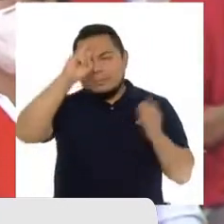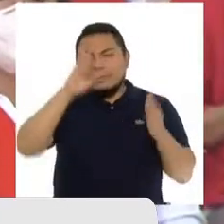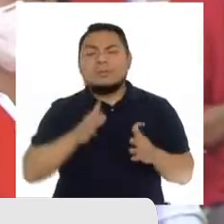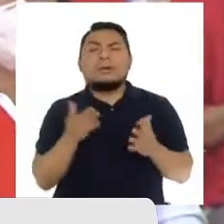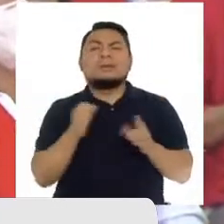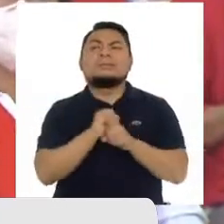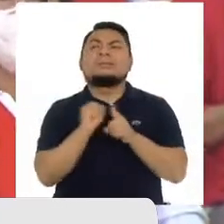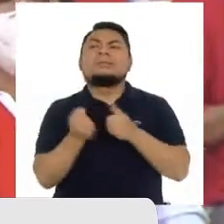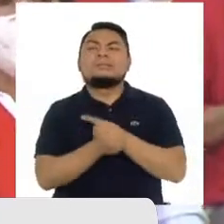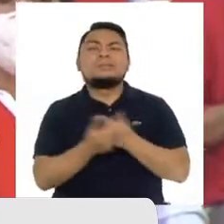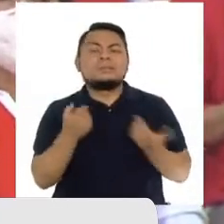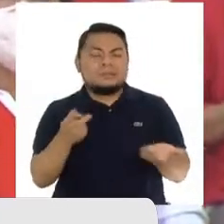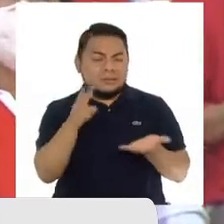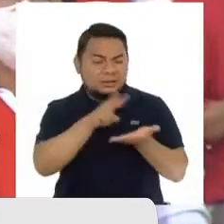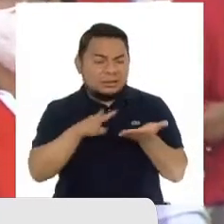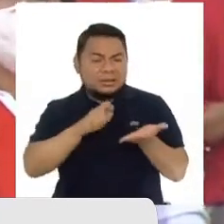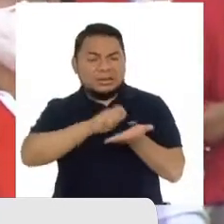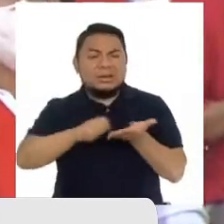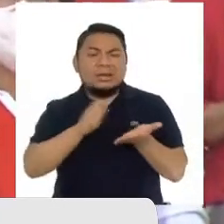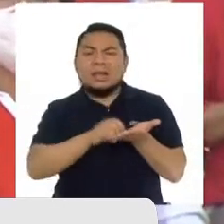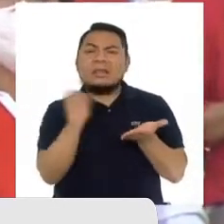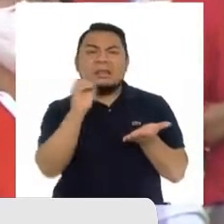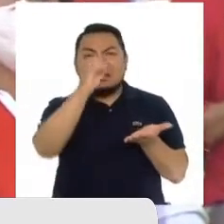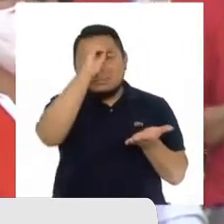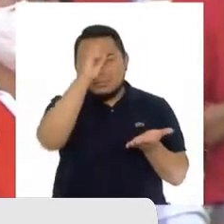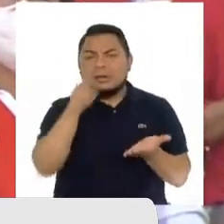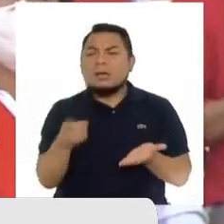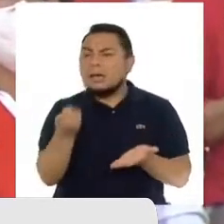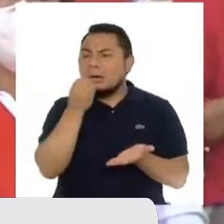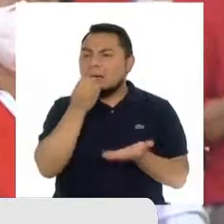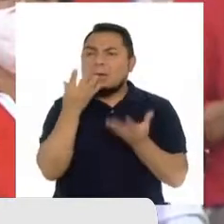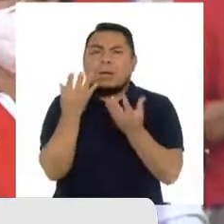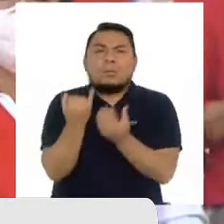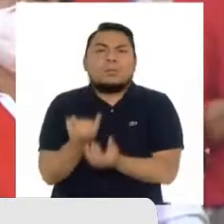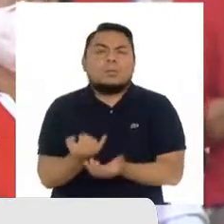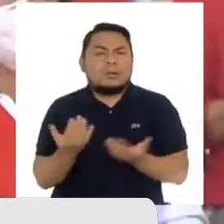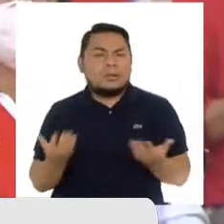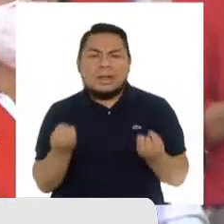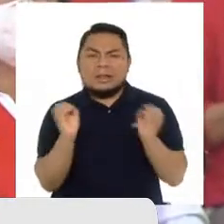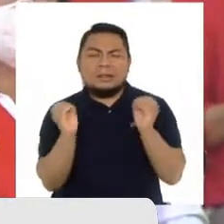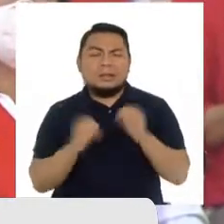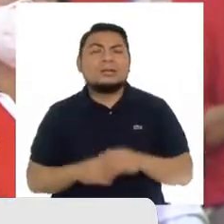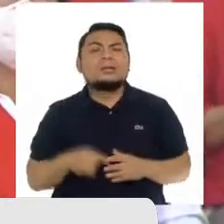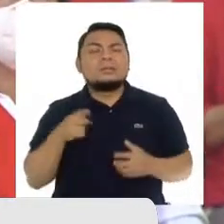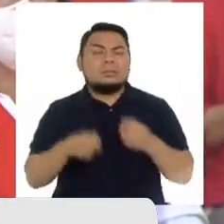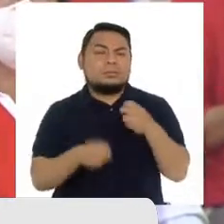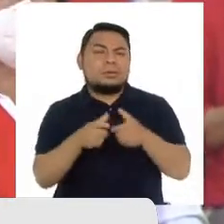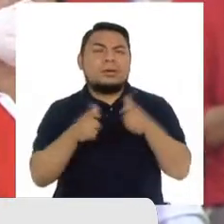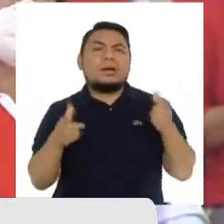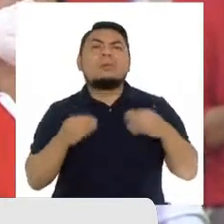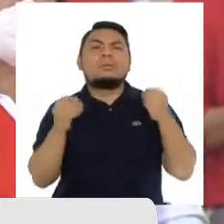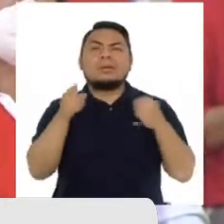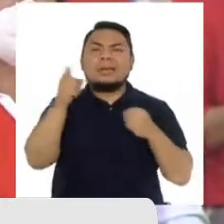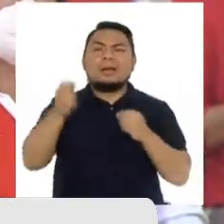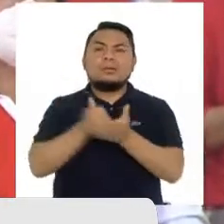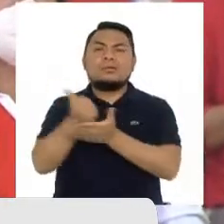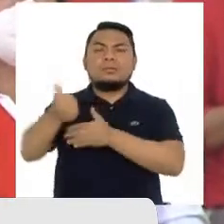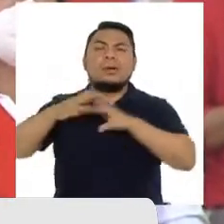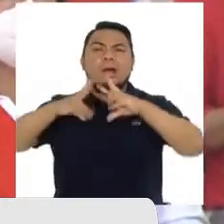situación de analfabetismo y desnutrición una grave crisis por grandes actos de corrupción